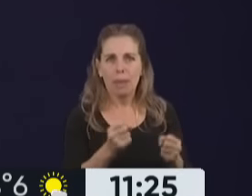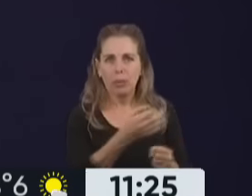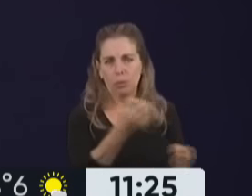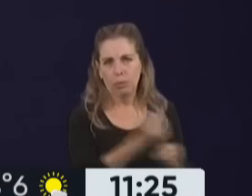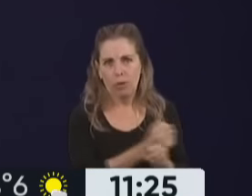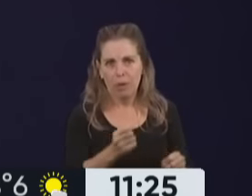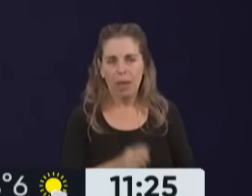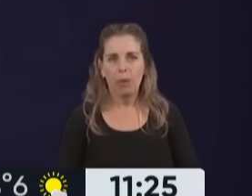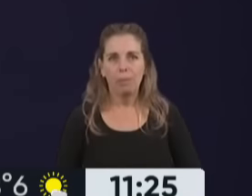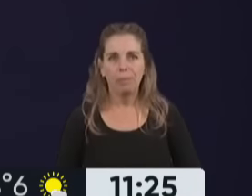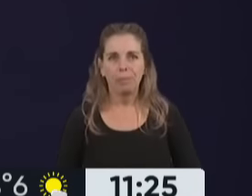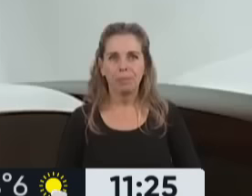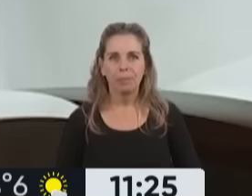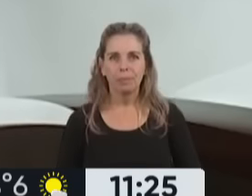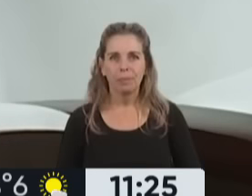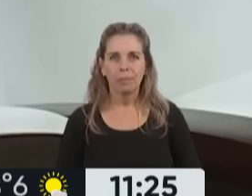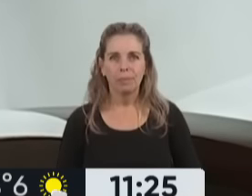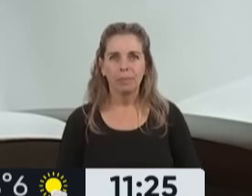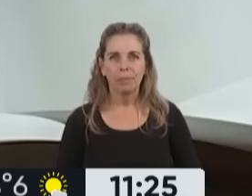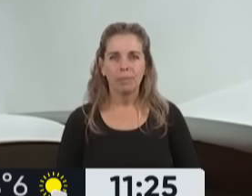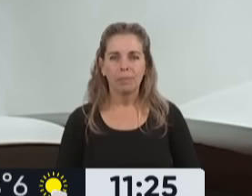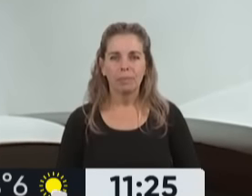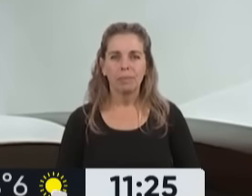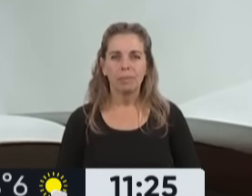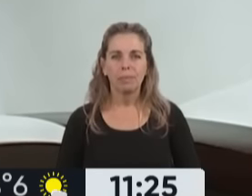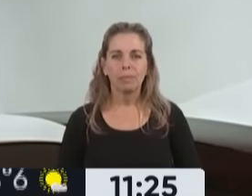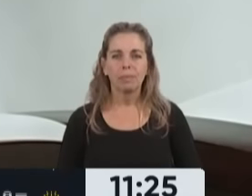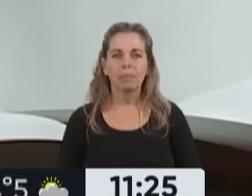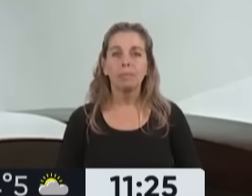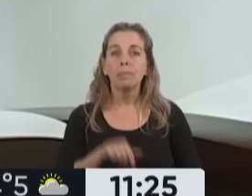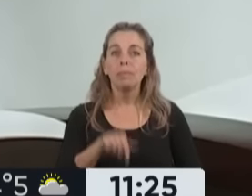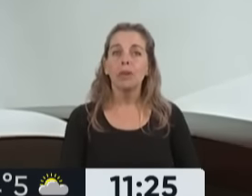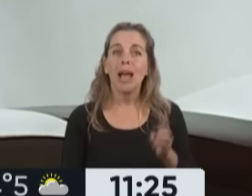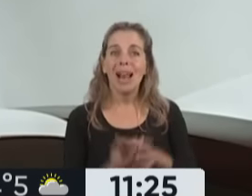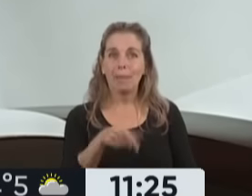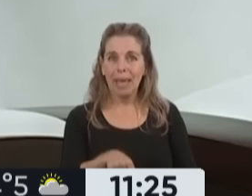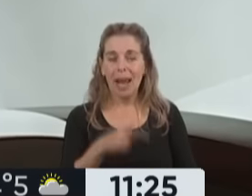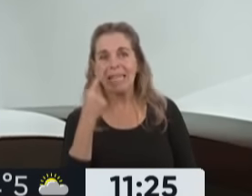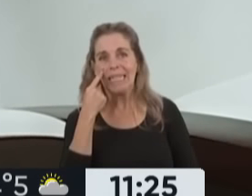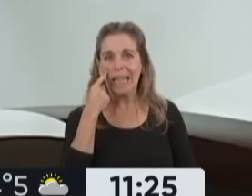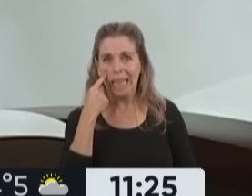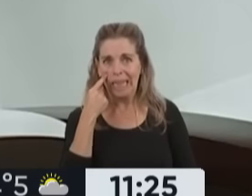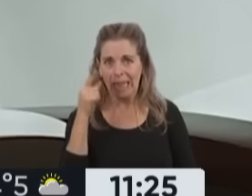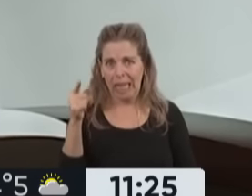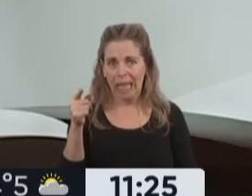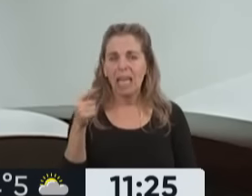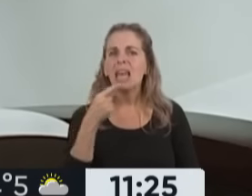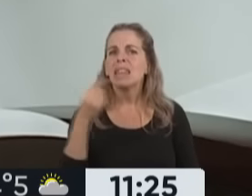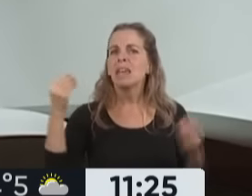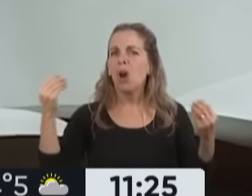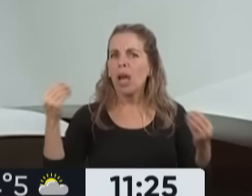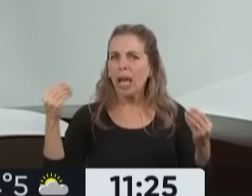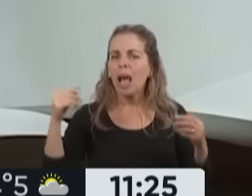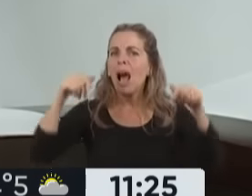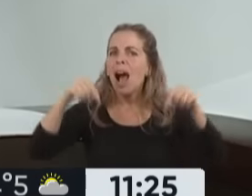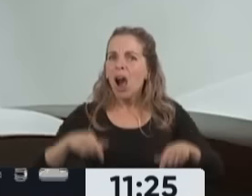Manuel, buen día. Hernán Mundo, de Radio Nacional. Bien. Esta mañana el intendente de Concordia, Francisco Ascué, dijo: estamos